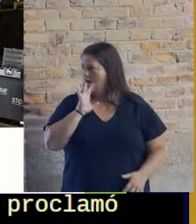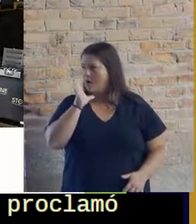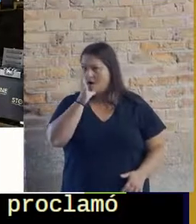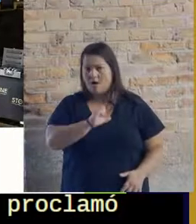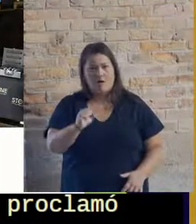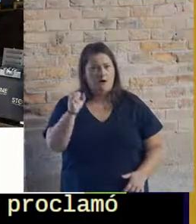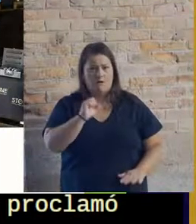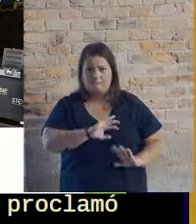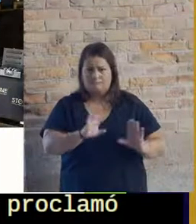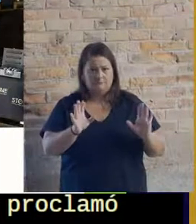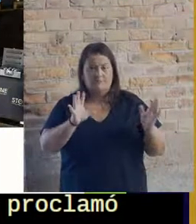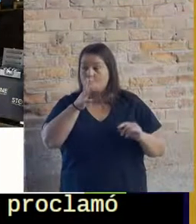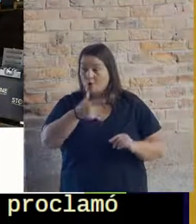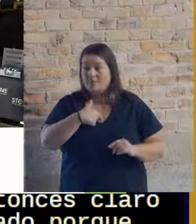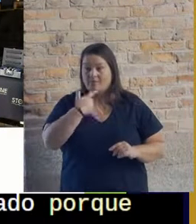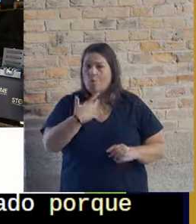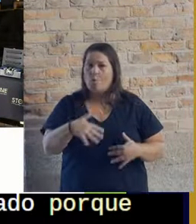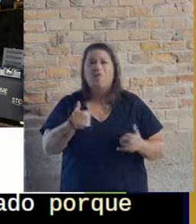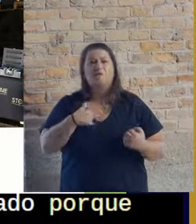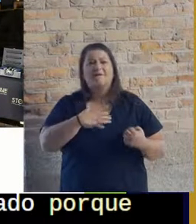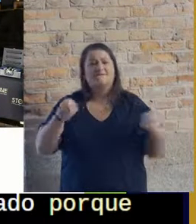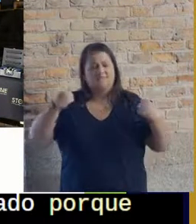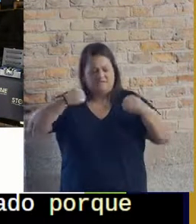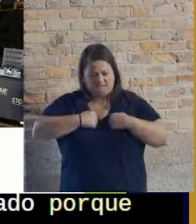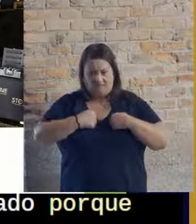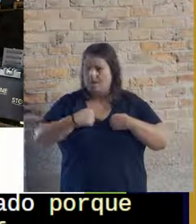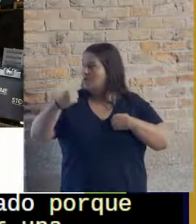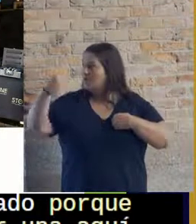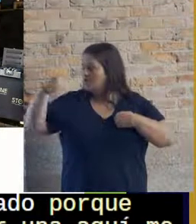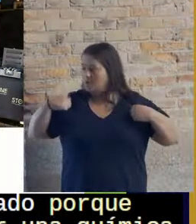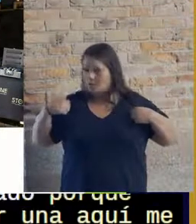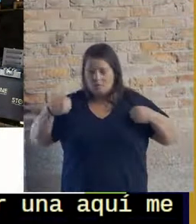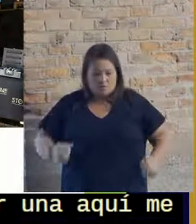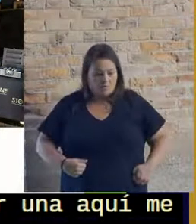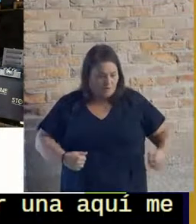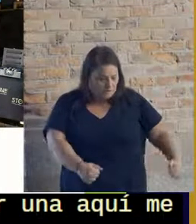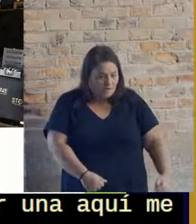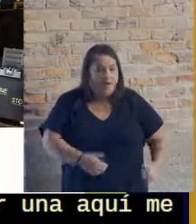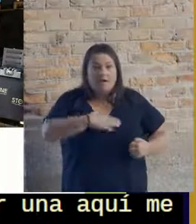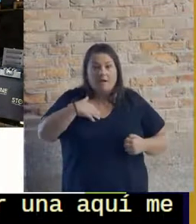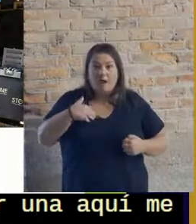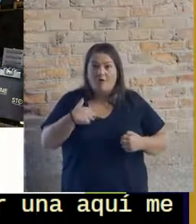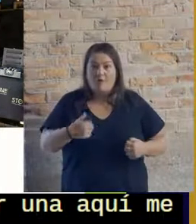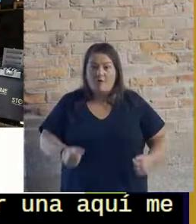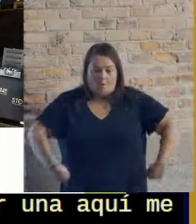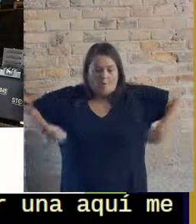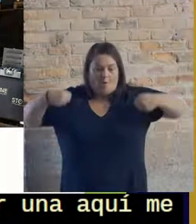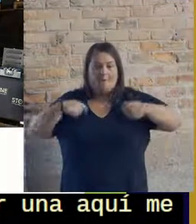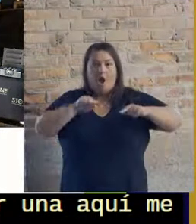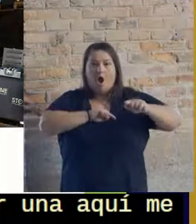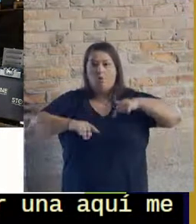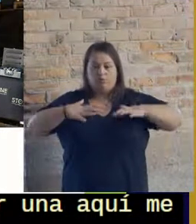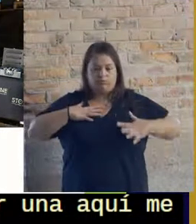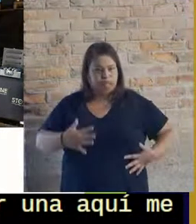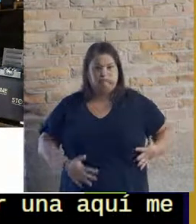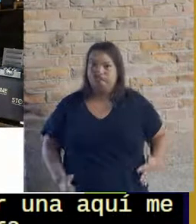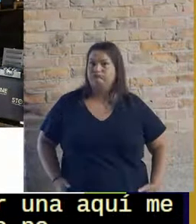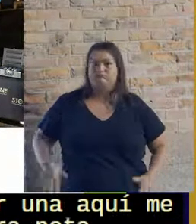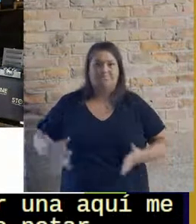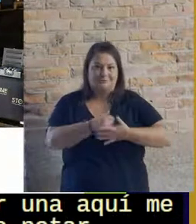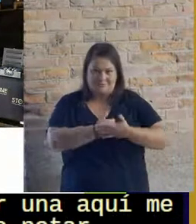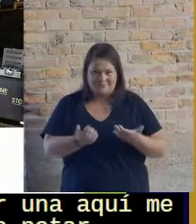maravillado porque claro decía yo me quiero poner una aquí me quiero poner una aquí me quiero poner una Sabes quiero notar claro quiero